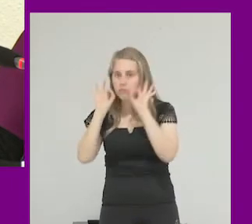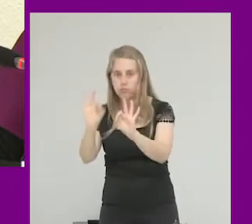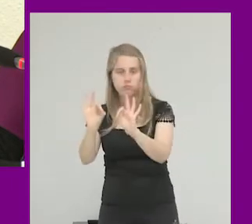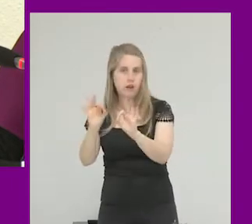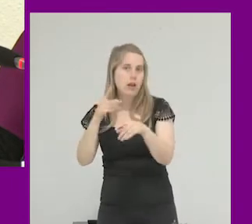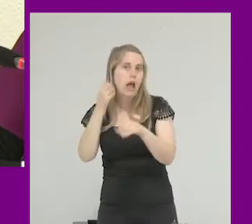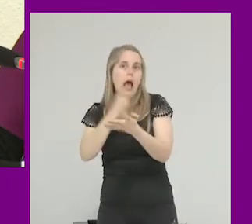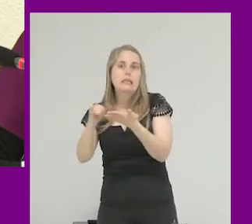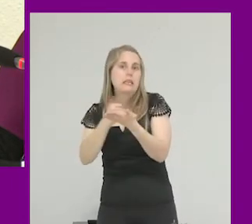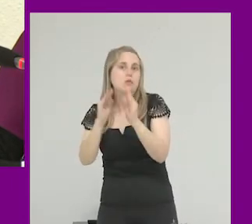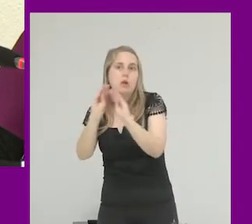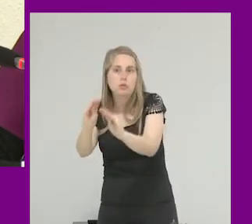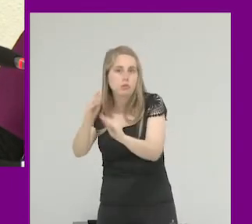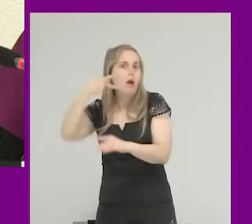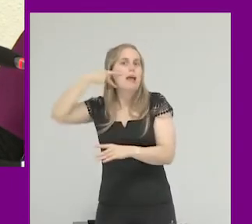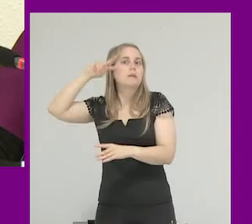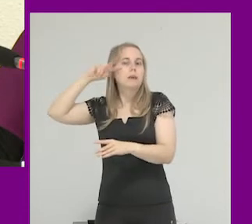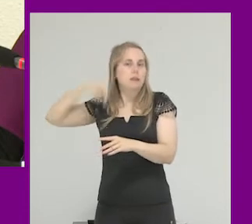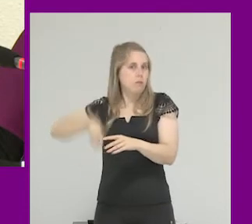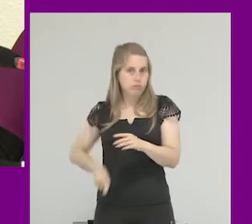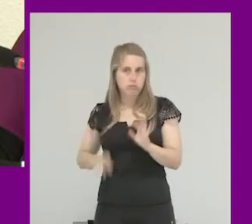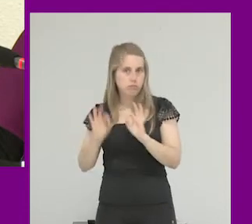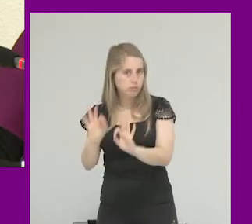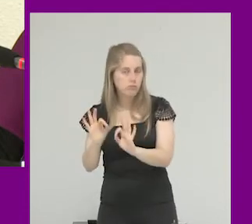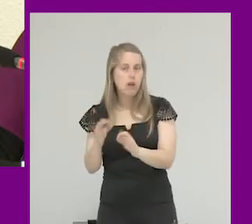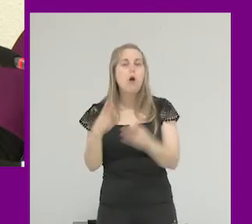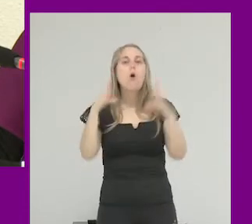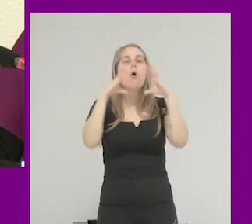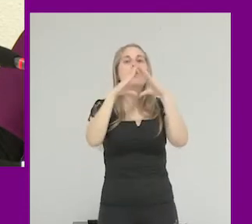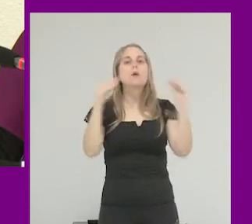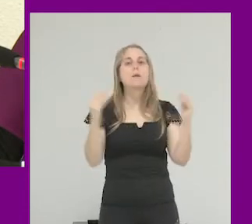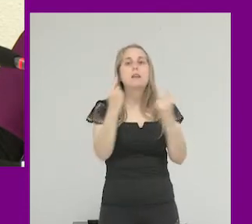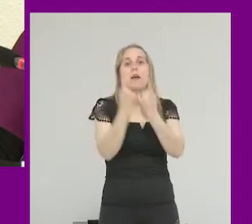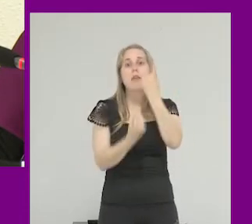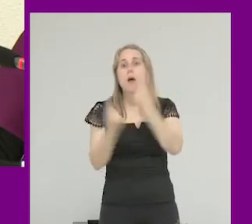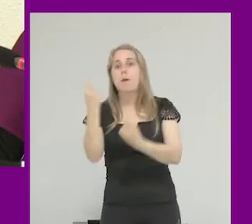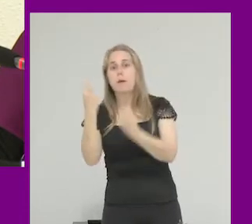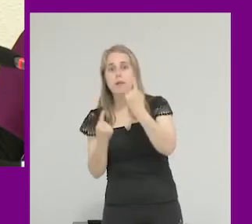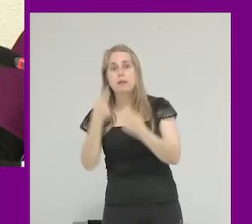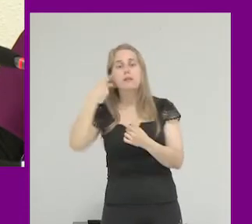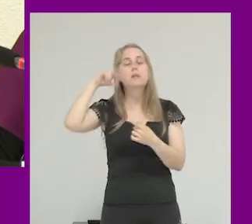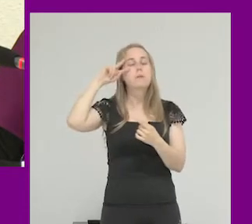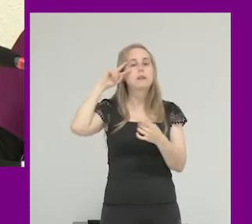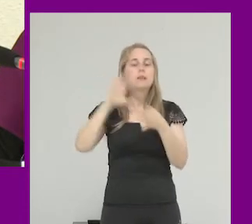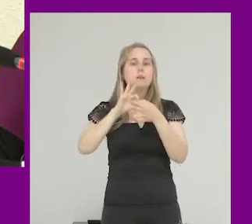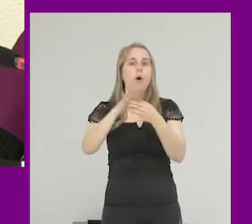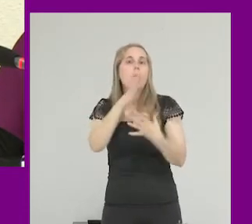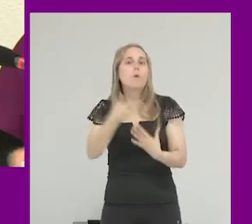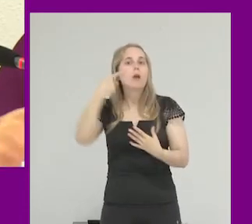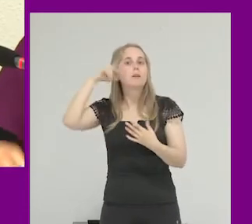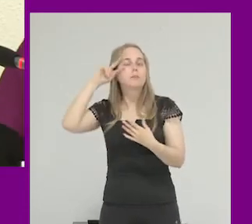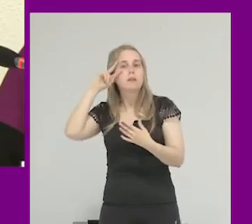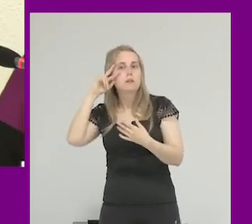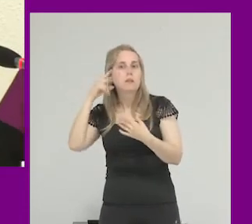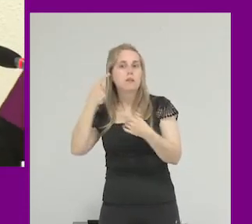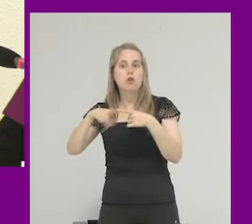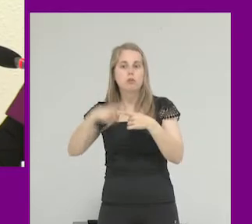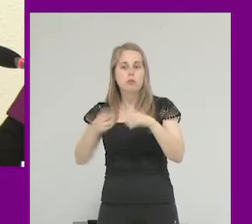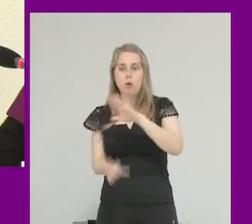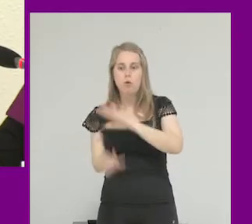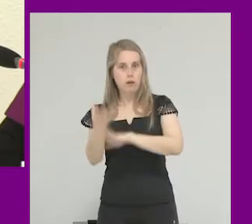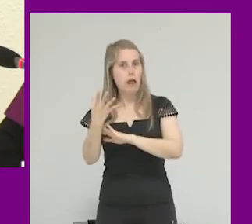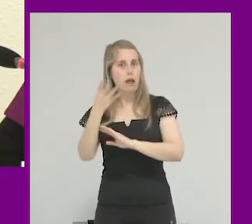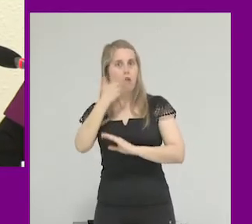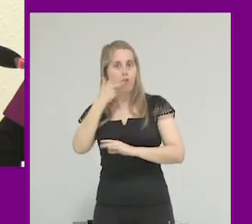sea, la universidad a veces tiene expertas en el sentido de que han creado buena parte